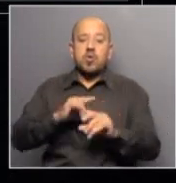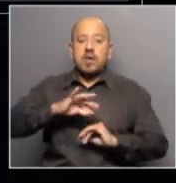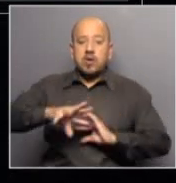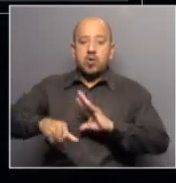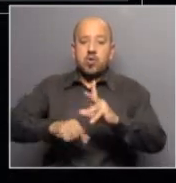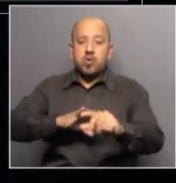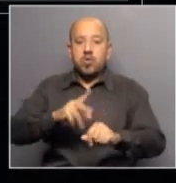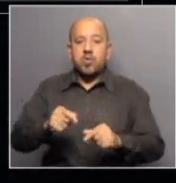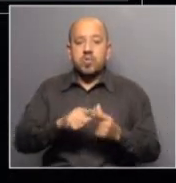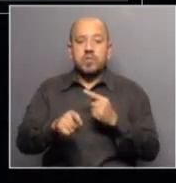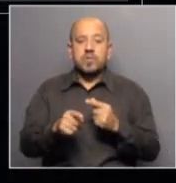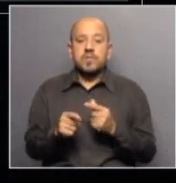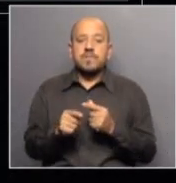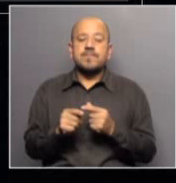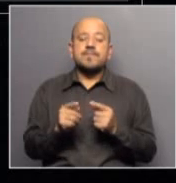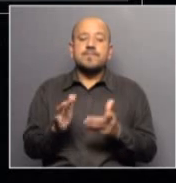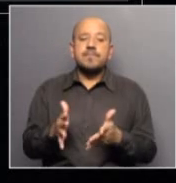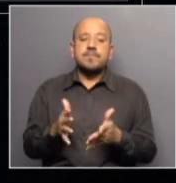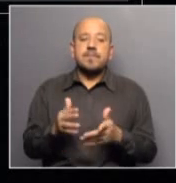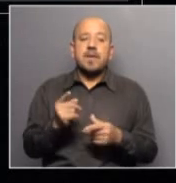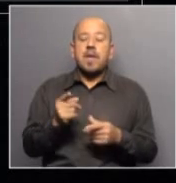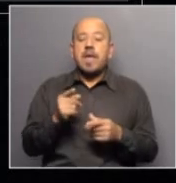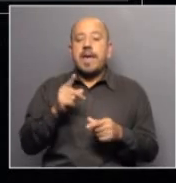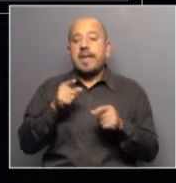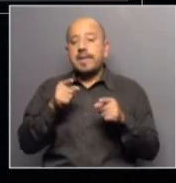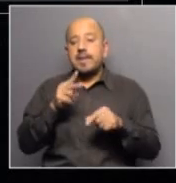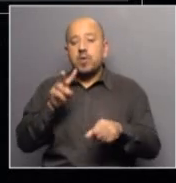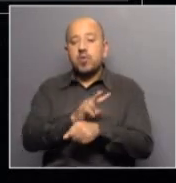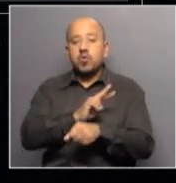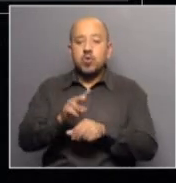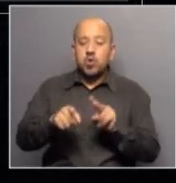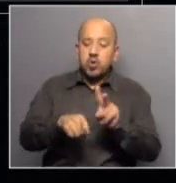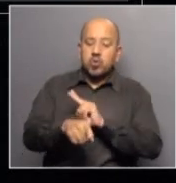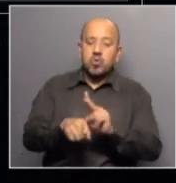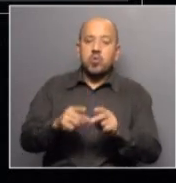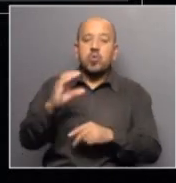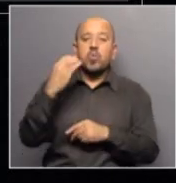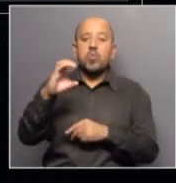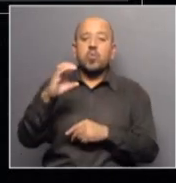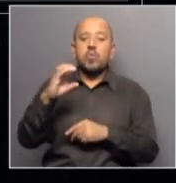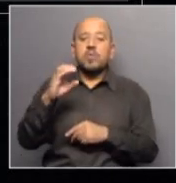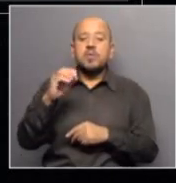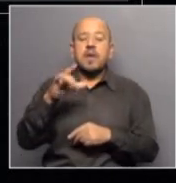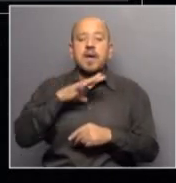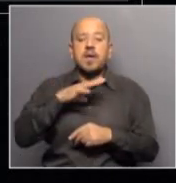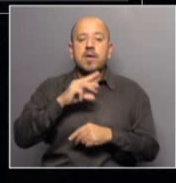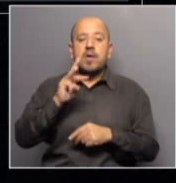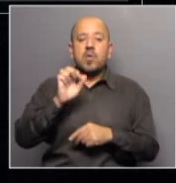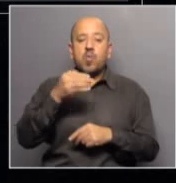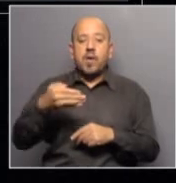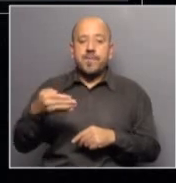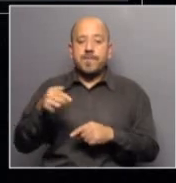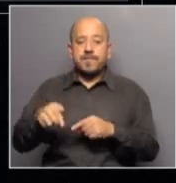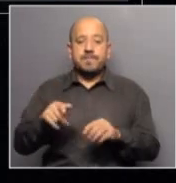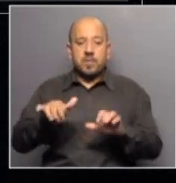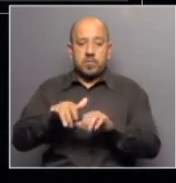a los cultivos ilegales. Respecto a la fiscalización del IRCA, sí, los clubes tenemos un portal web que nos dan